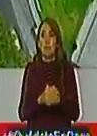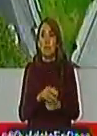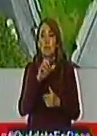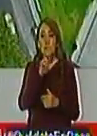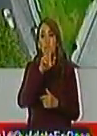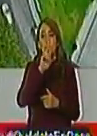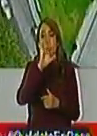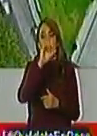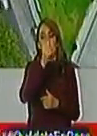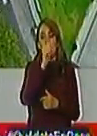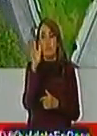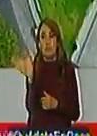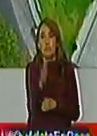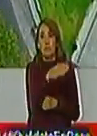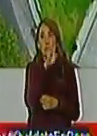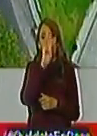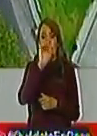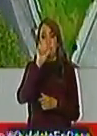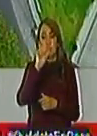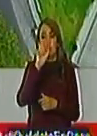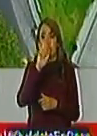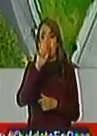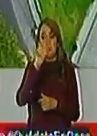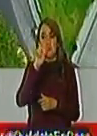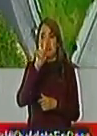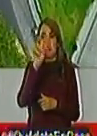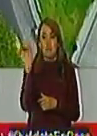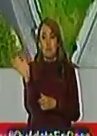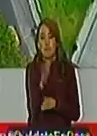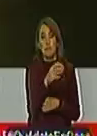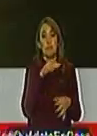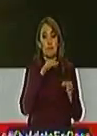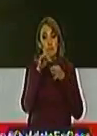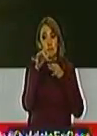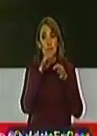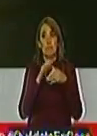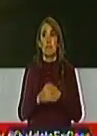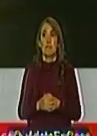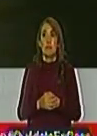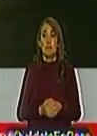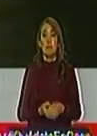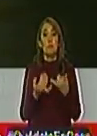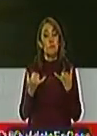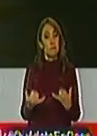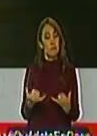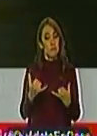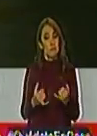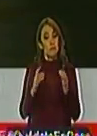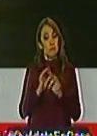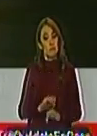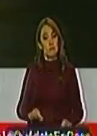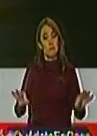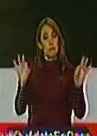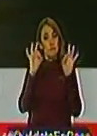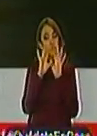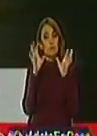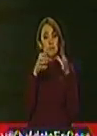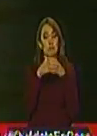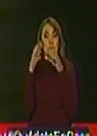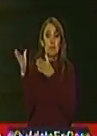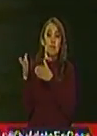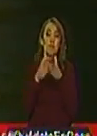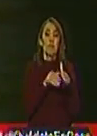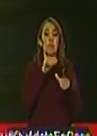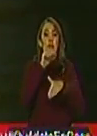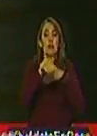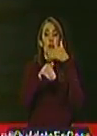Luis Bravo, docente de Ingeniería en Sonido de la UDLA, lo explica. Ahora cuando vamos a medir en una calle sin paso